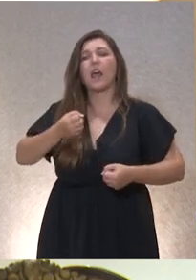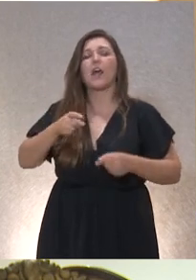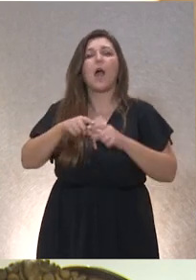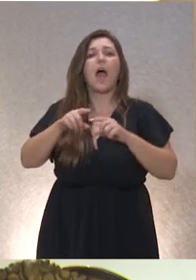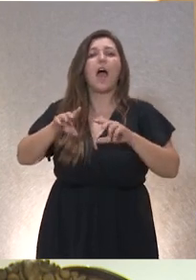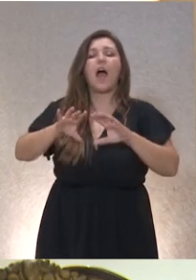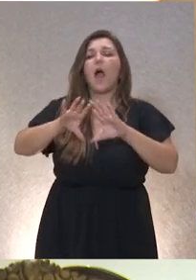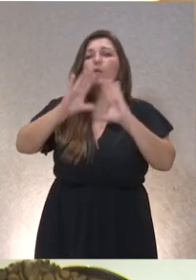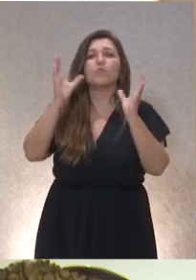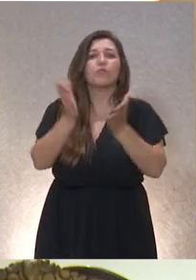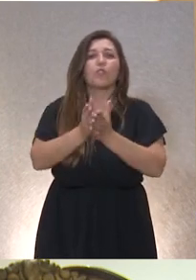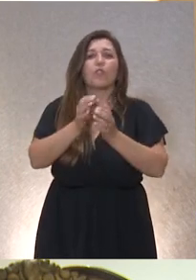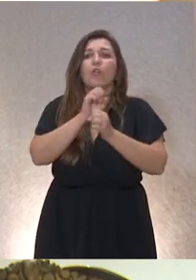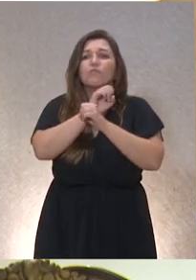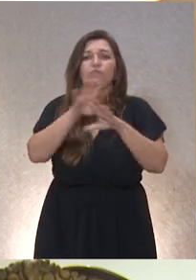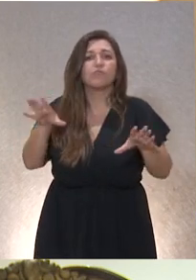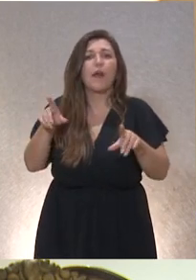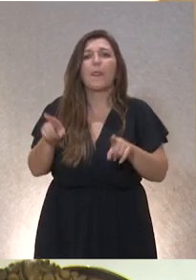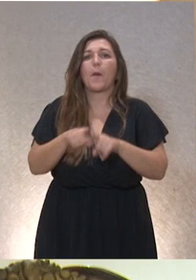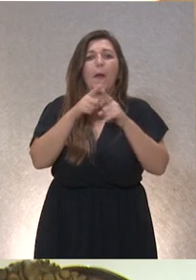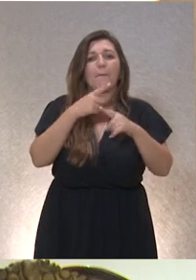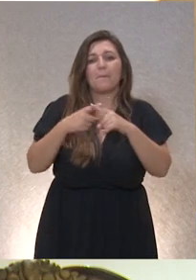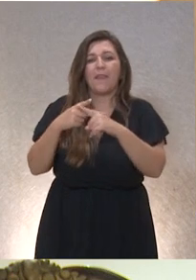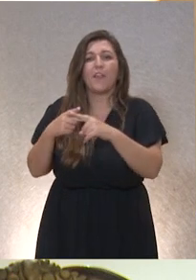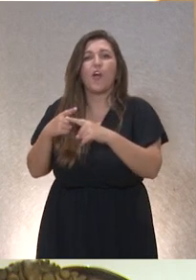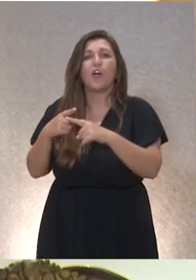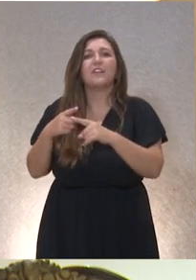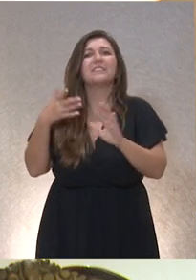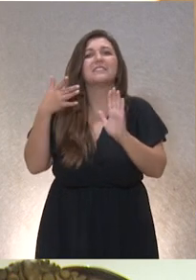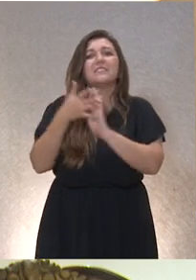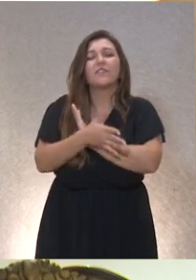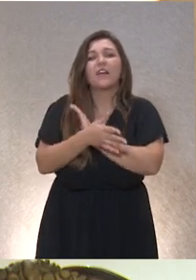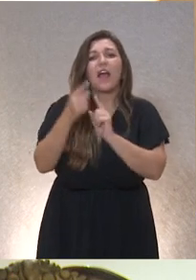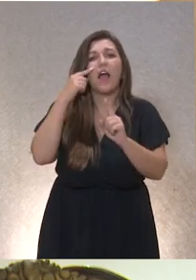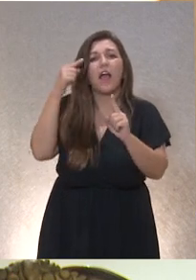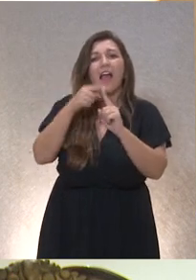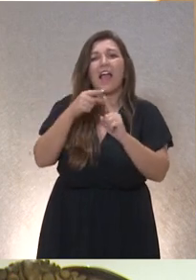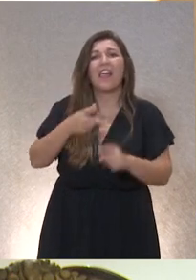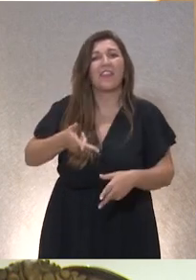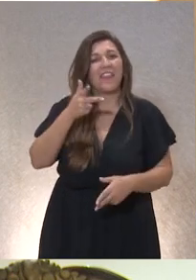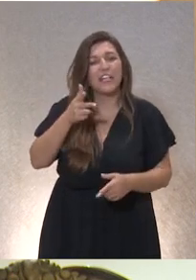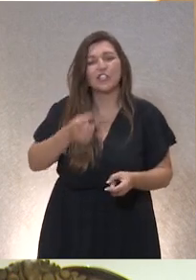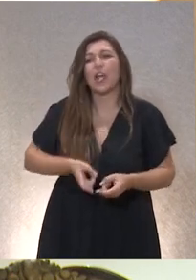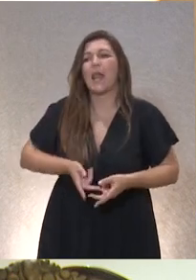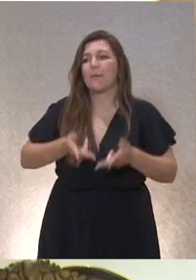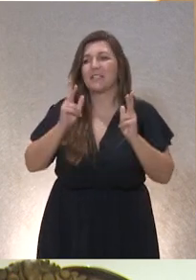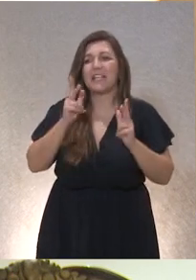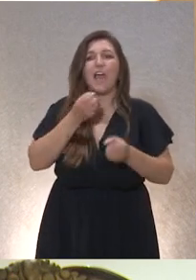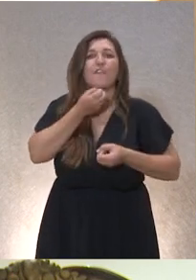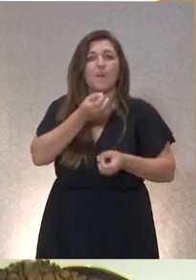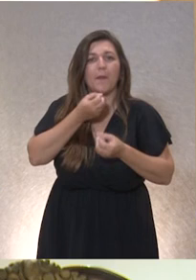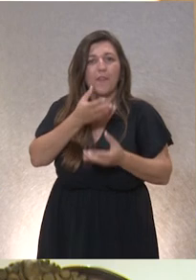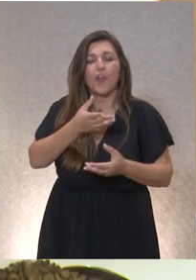por cualquier medio de información cuya principal misión es hacer realidad el derecho a la libertad de información que tiene la